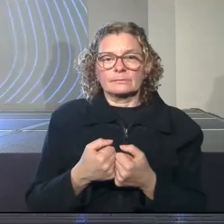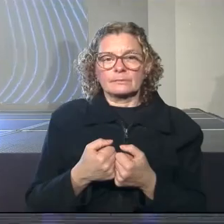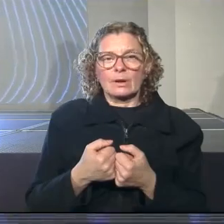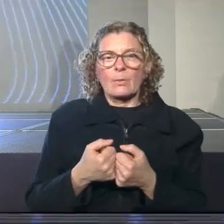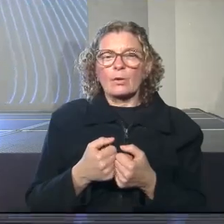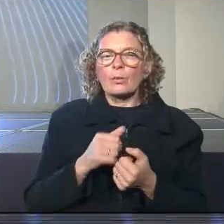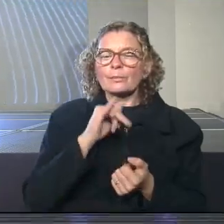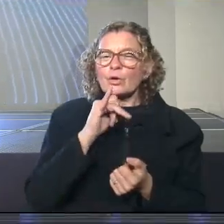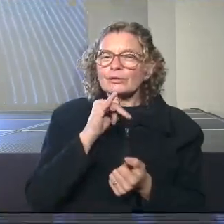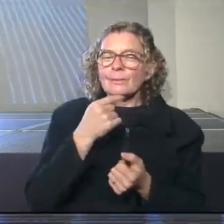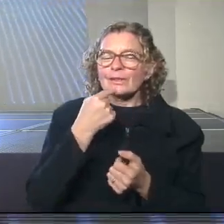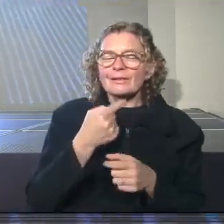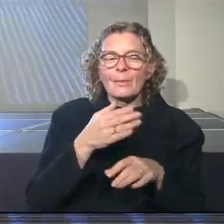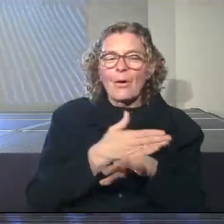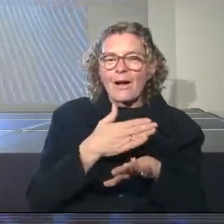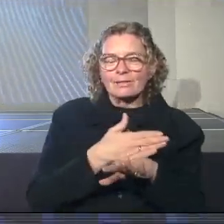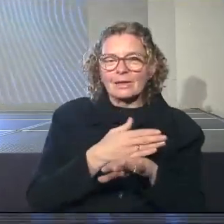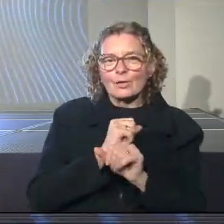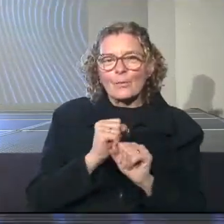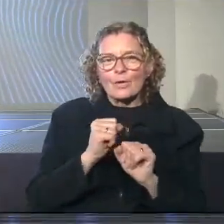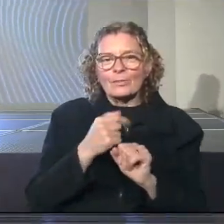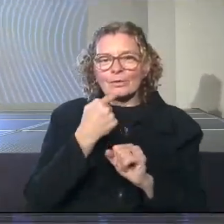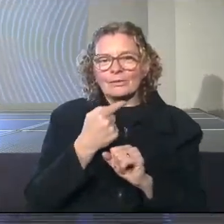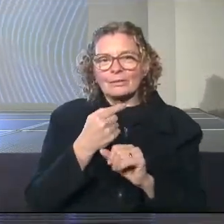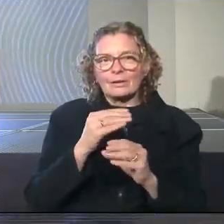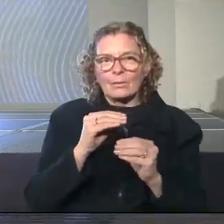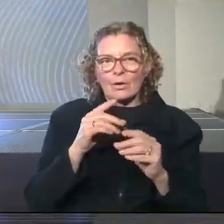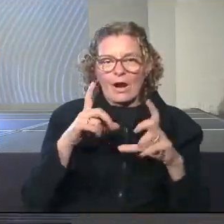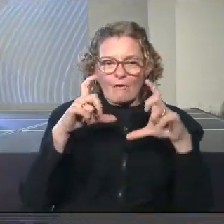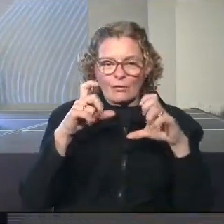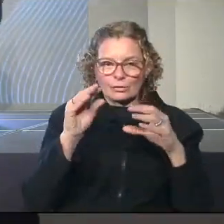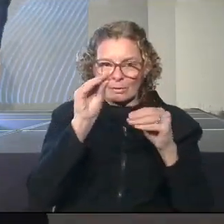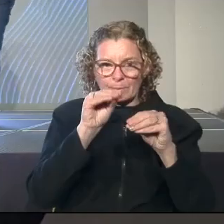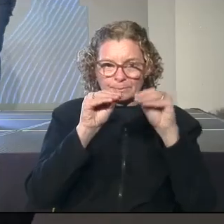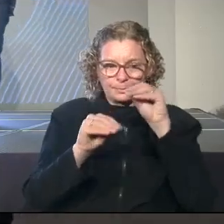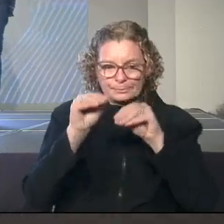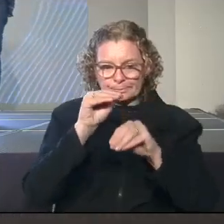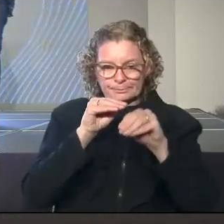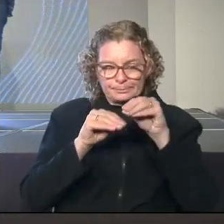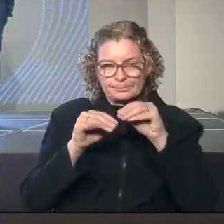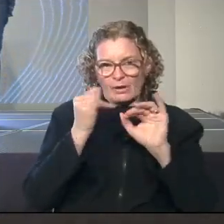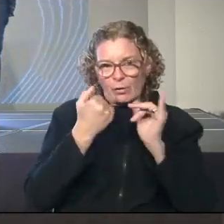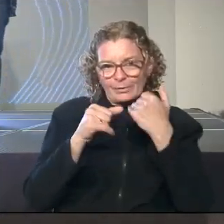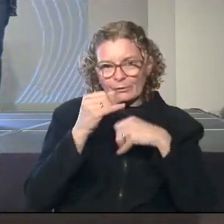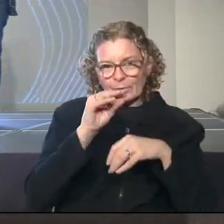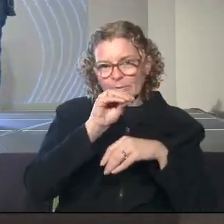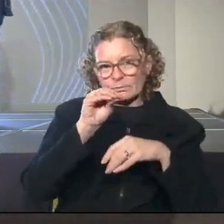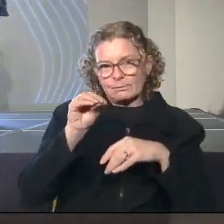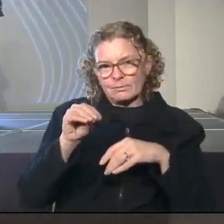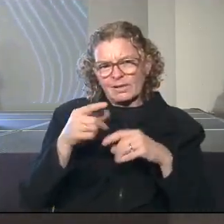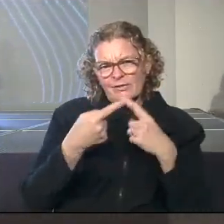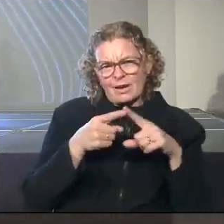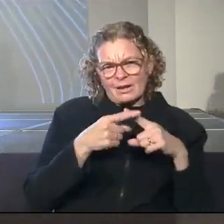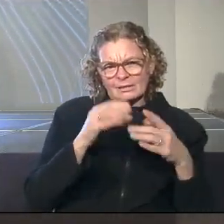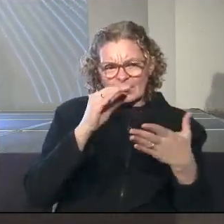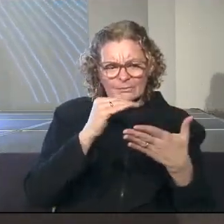Descripción. Decíamos al principio que no podemos estar llenando las fotografías de información adicional porque tenemos otros espacios